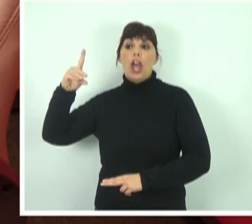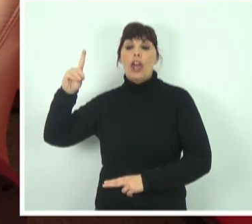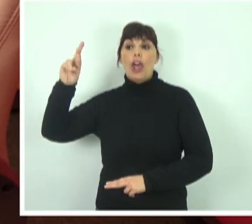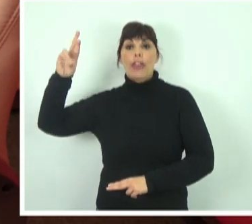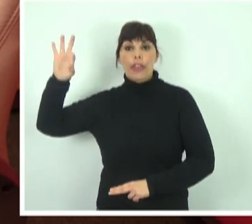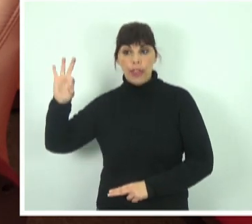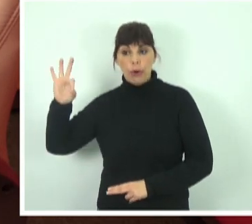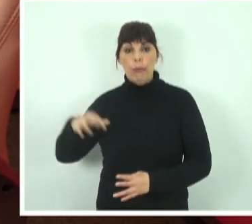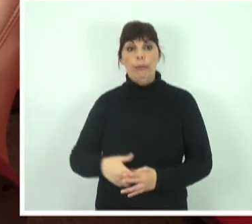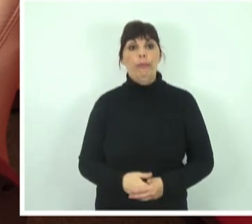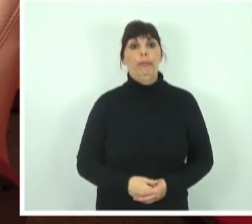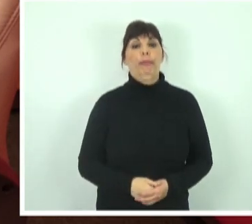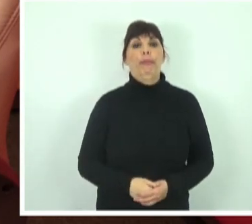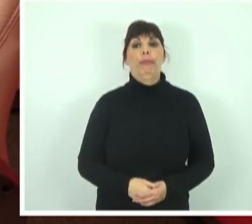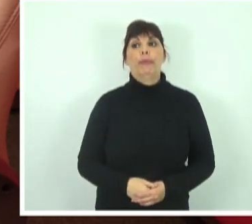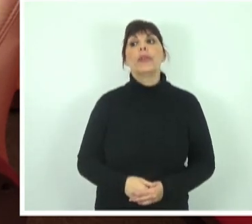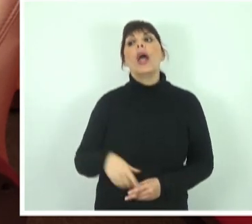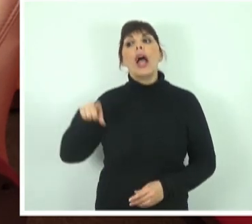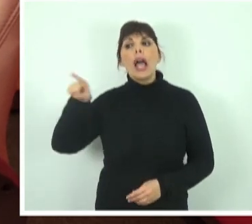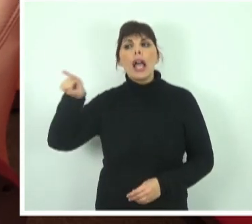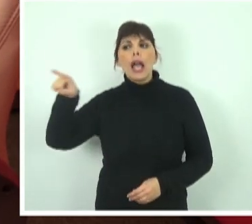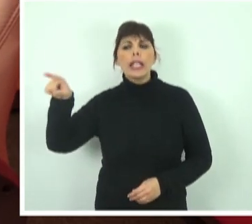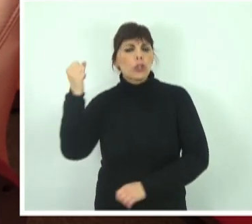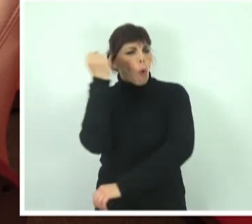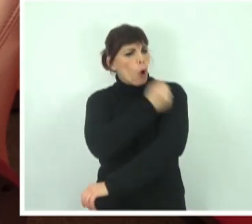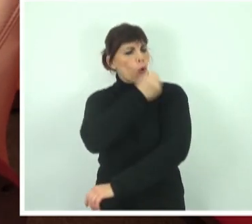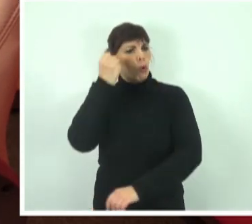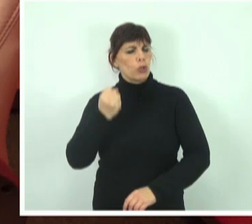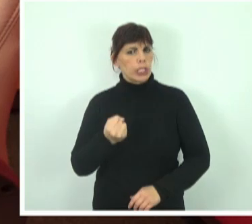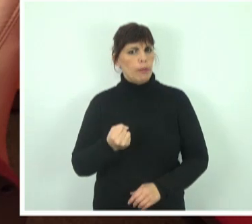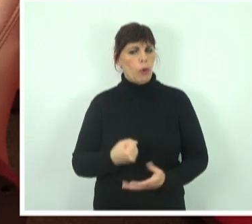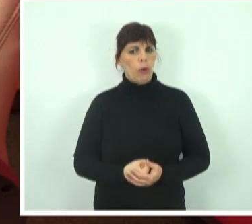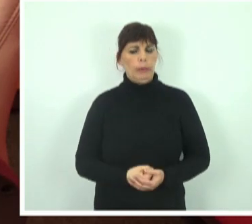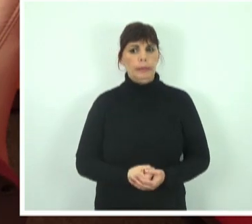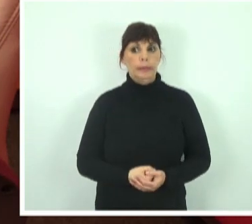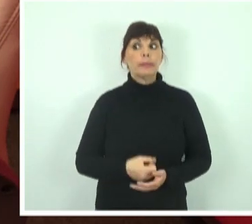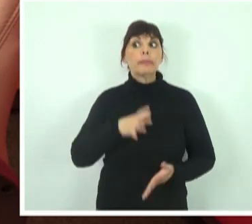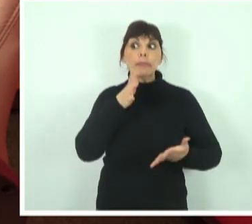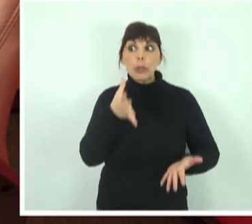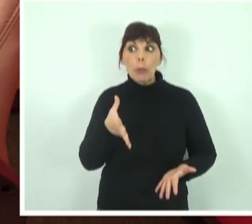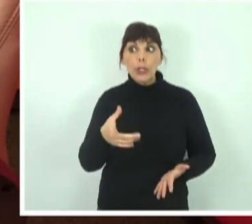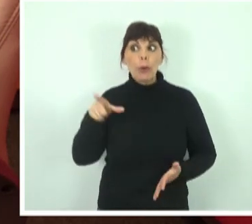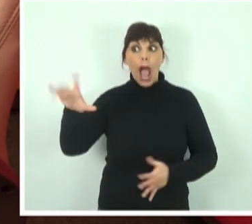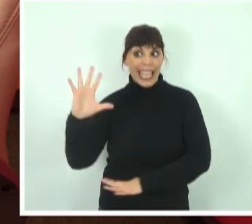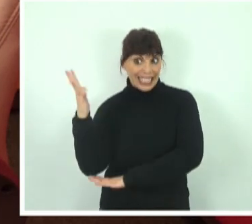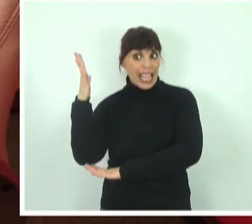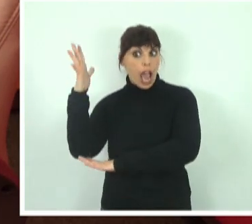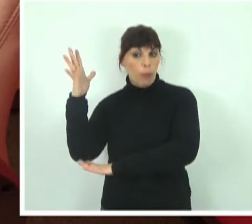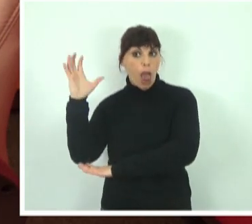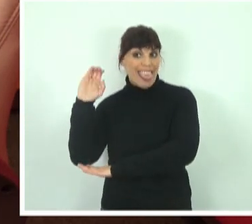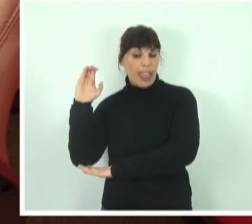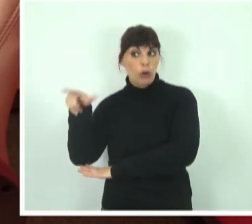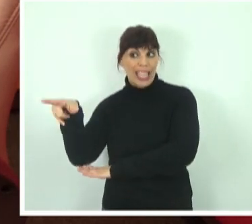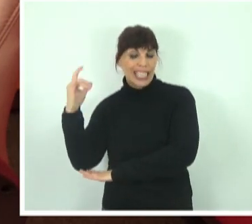ahí podrás ver el cedro. El cedro era tan importante porque es una madera muy buena, tan